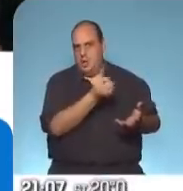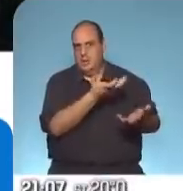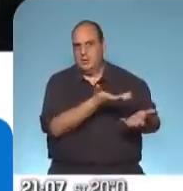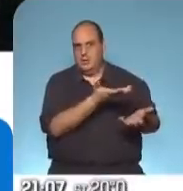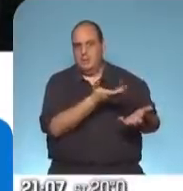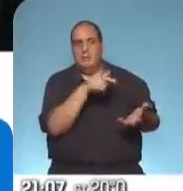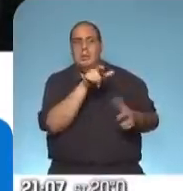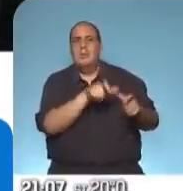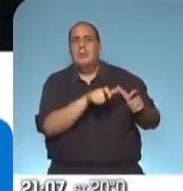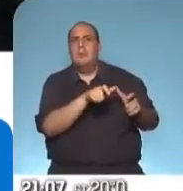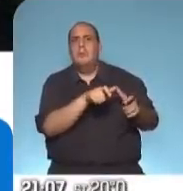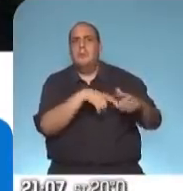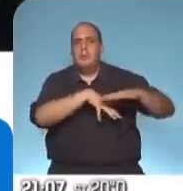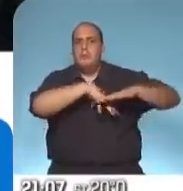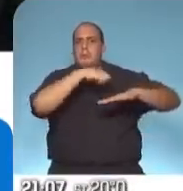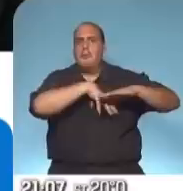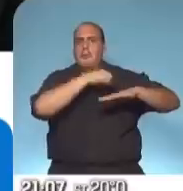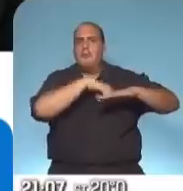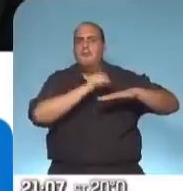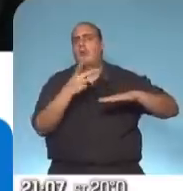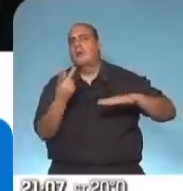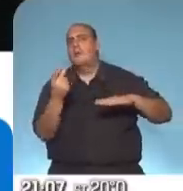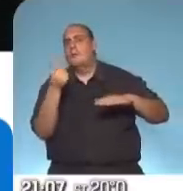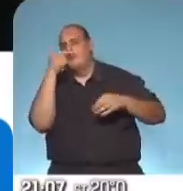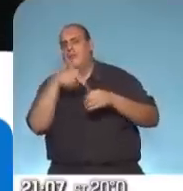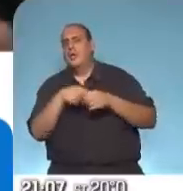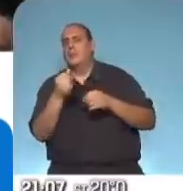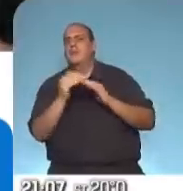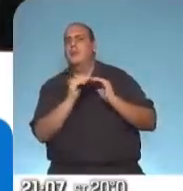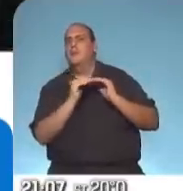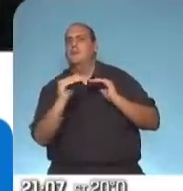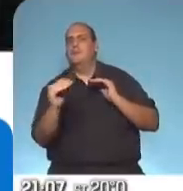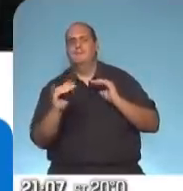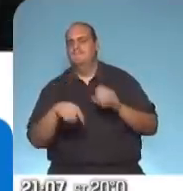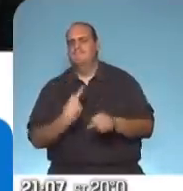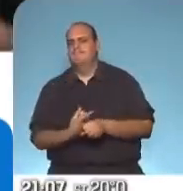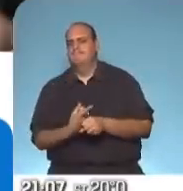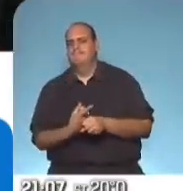son insuficientes para estabilizar el precio del petróleo. También se calcula que